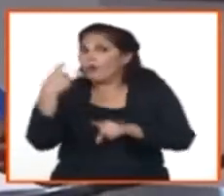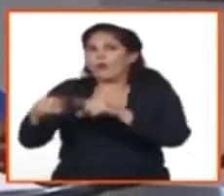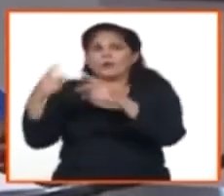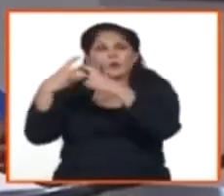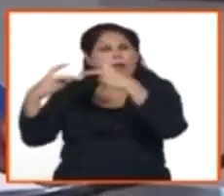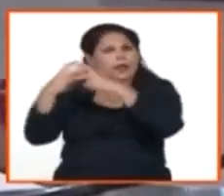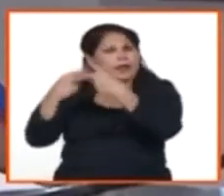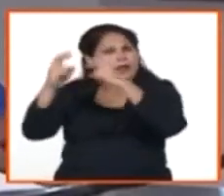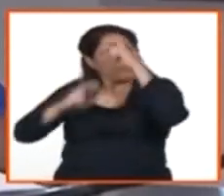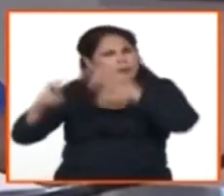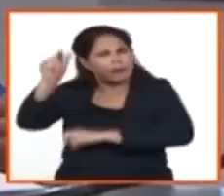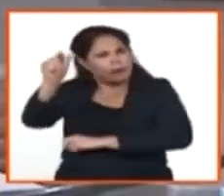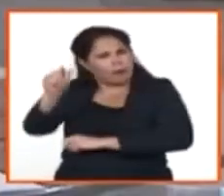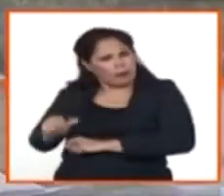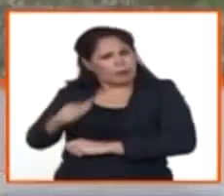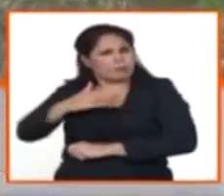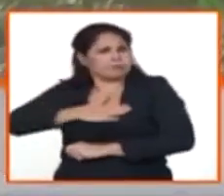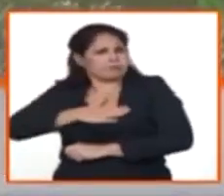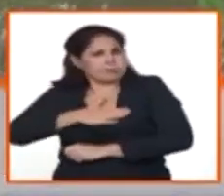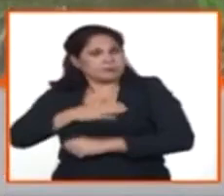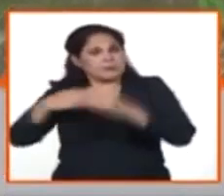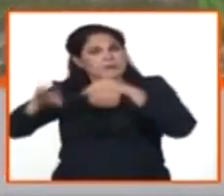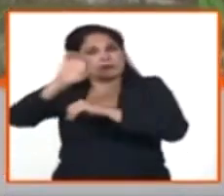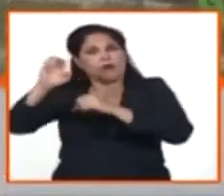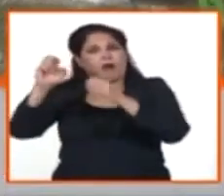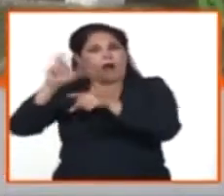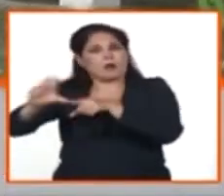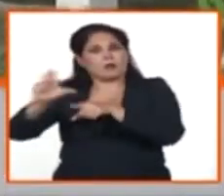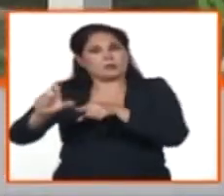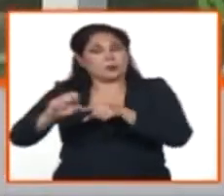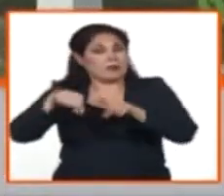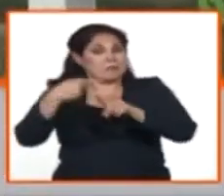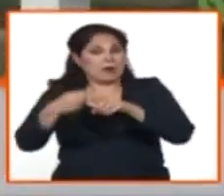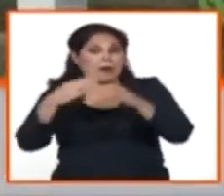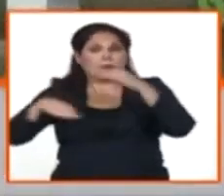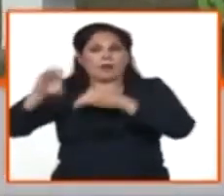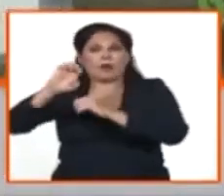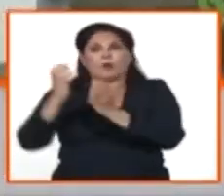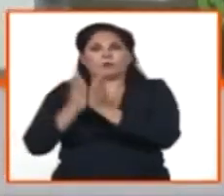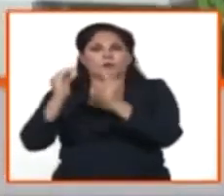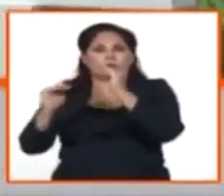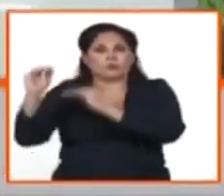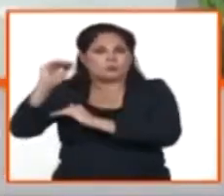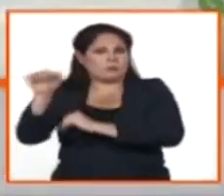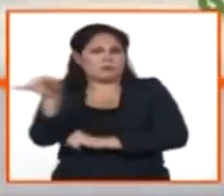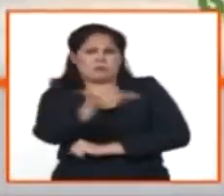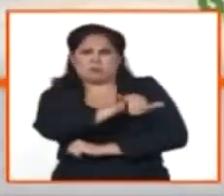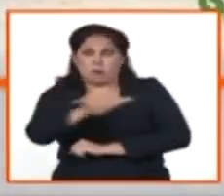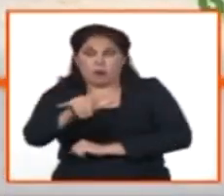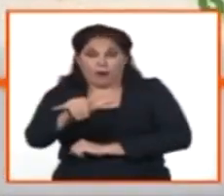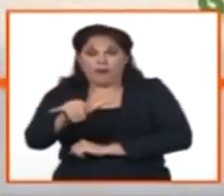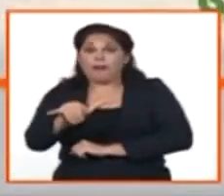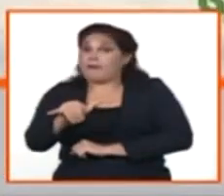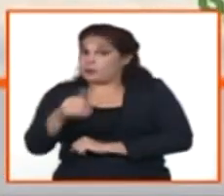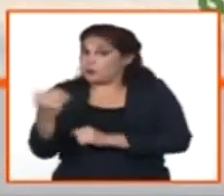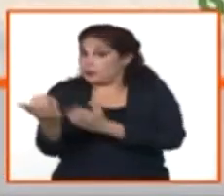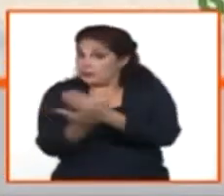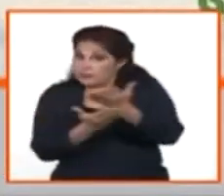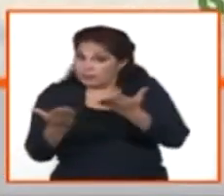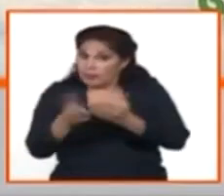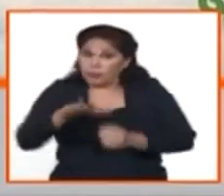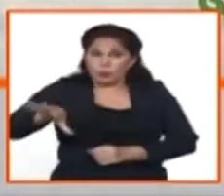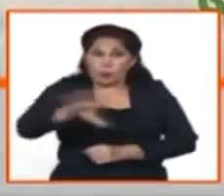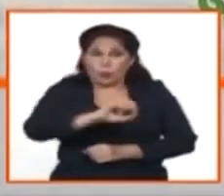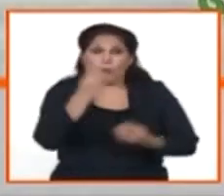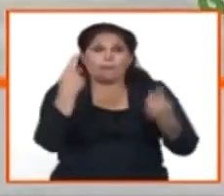centros de investigación que pertenecían al Ministerio de la Agricultura y al Ministerio de Educación Superior. Y además, este intercambio se